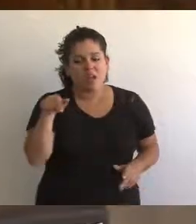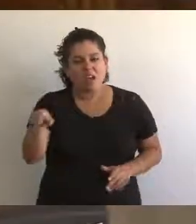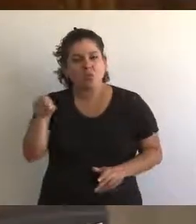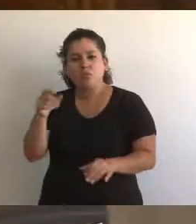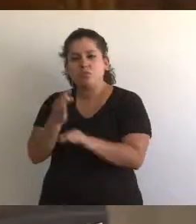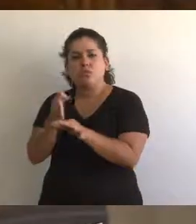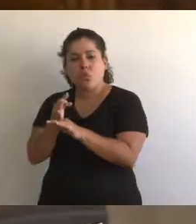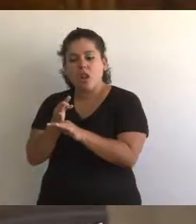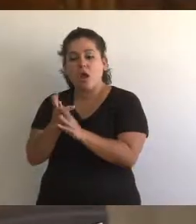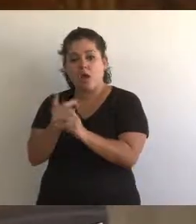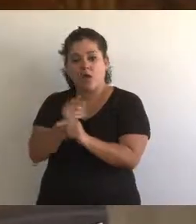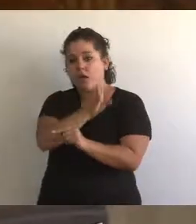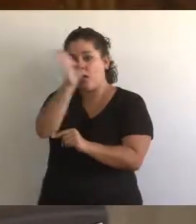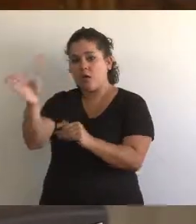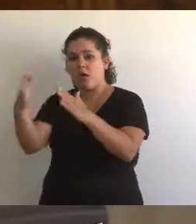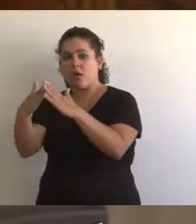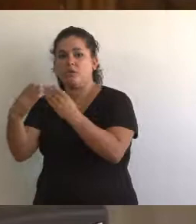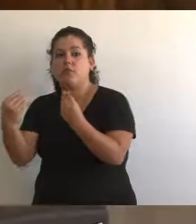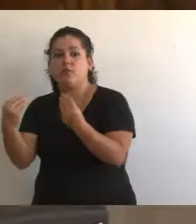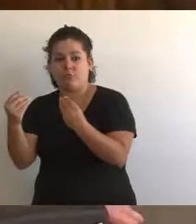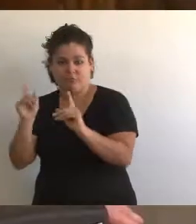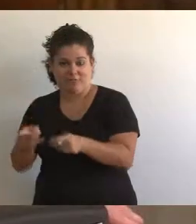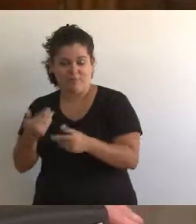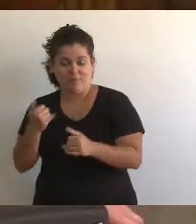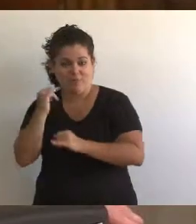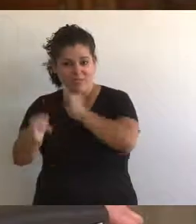tratarlos dentro de su casa, que es